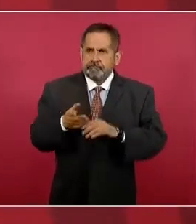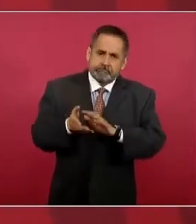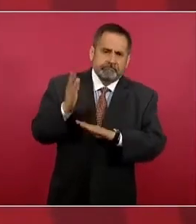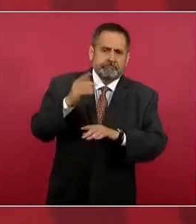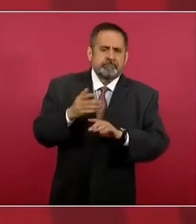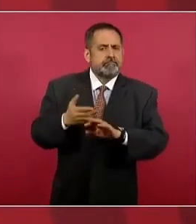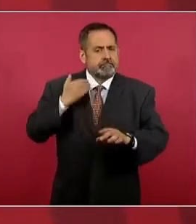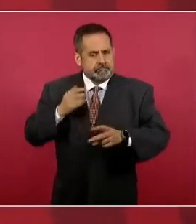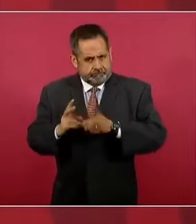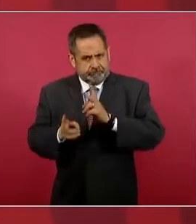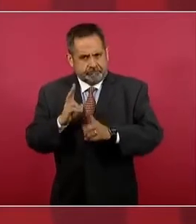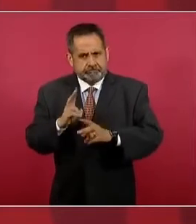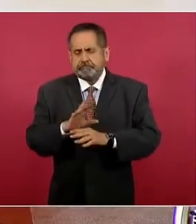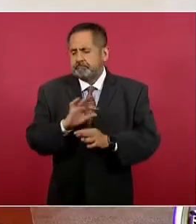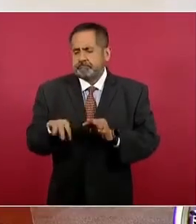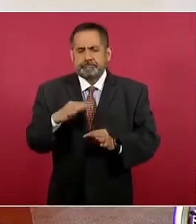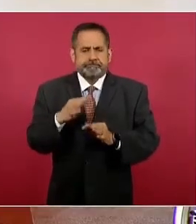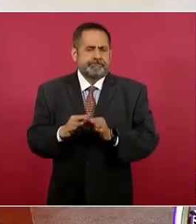salida,